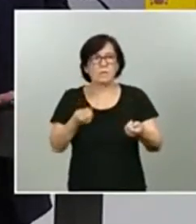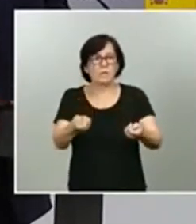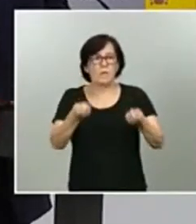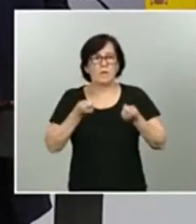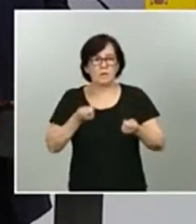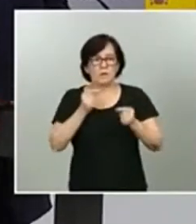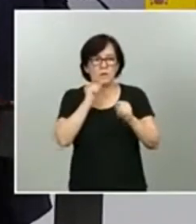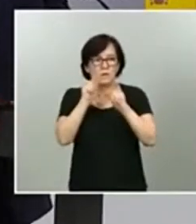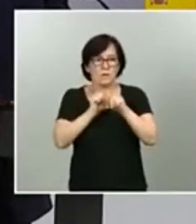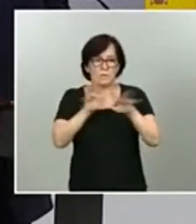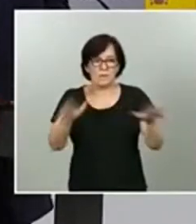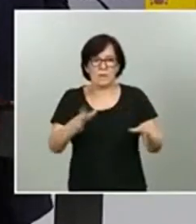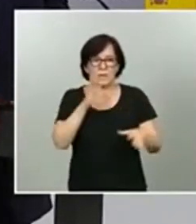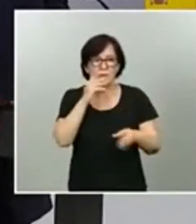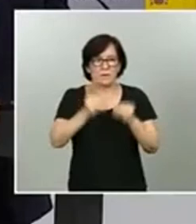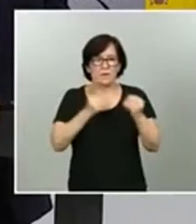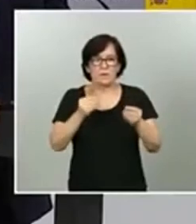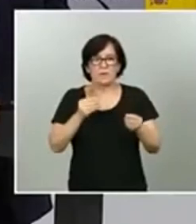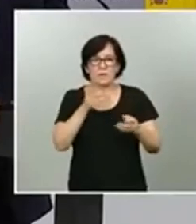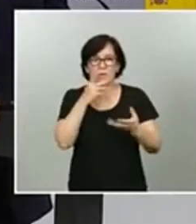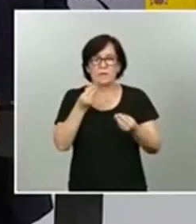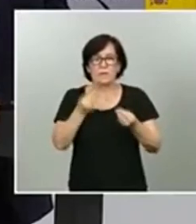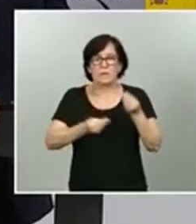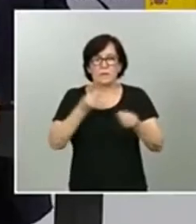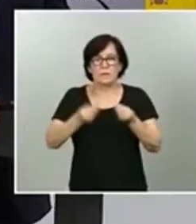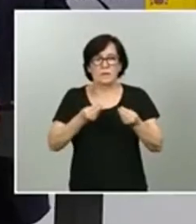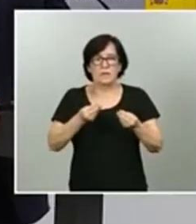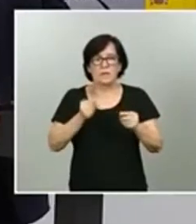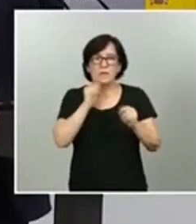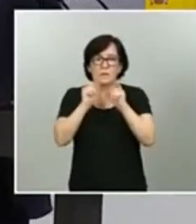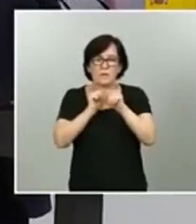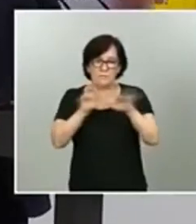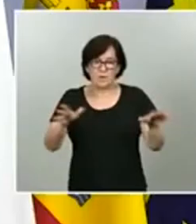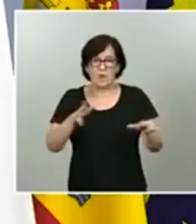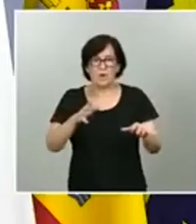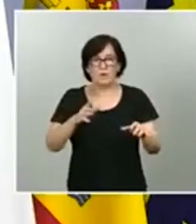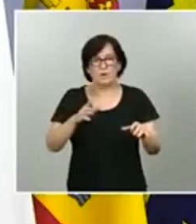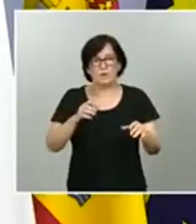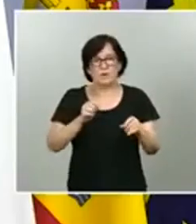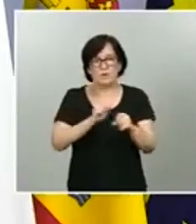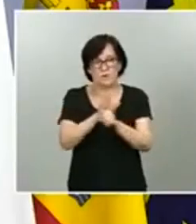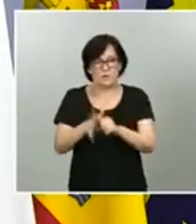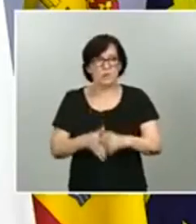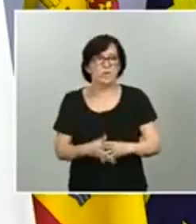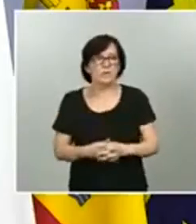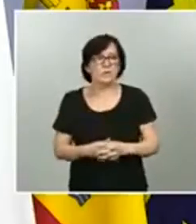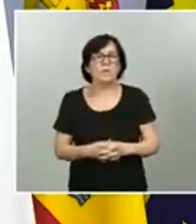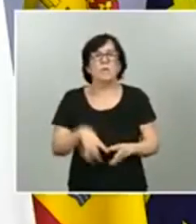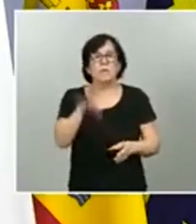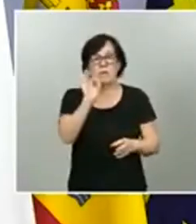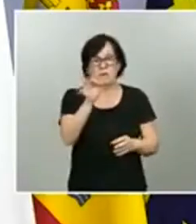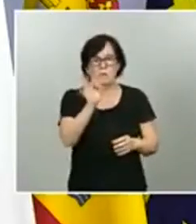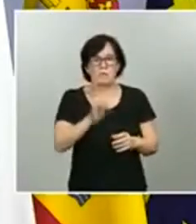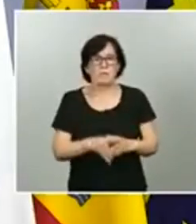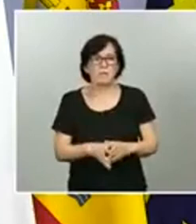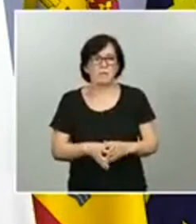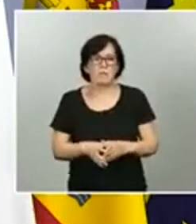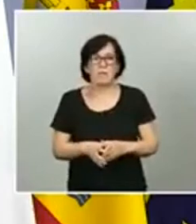y mantener a raya al virus del COVID-19. Evidentemente, la emergencia